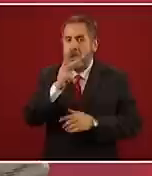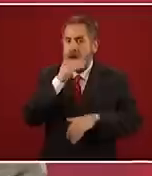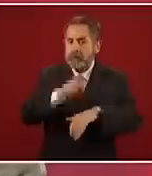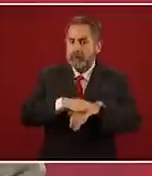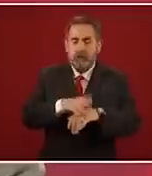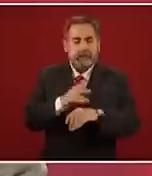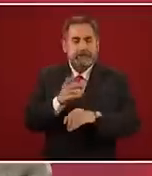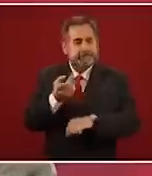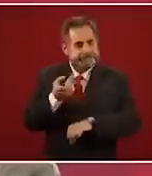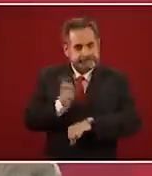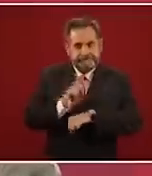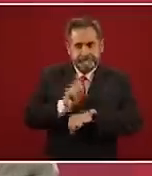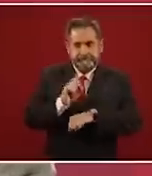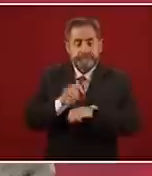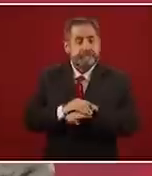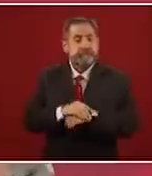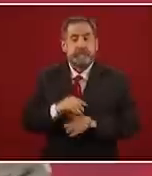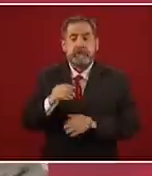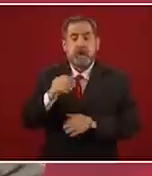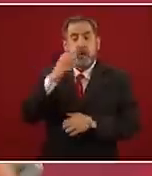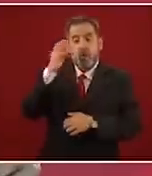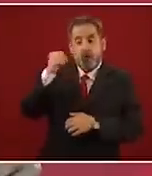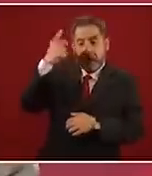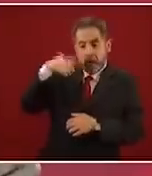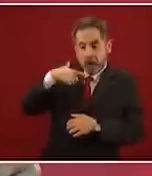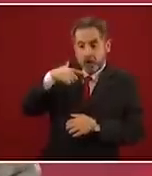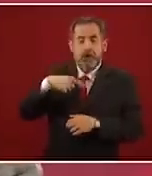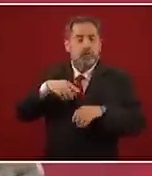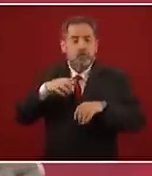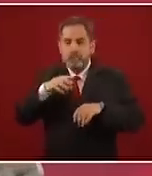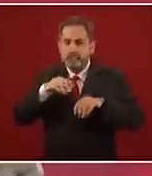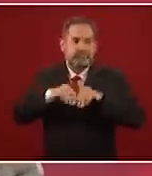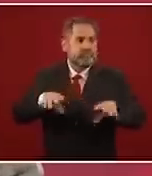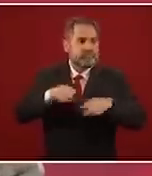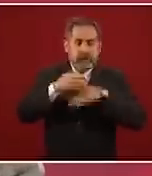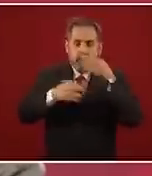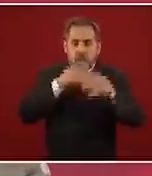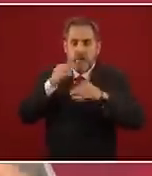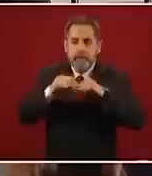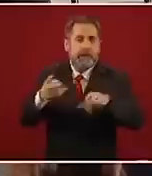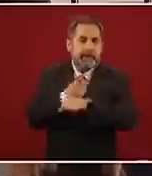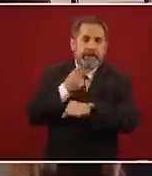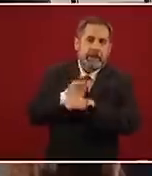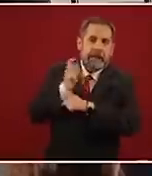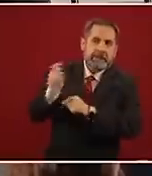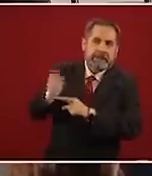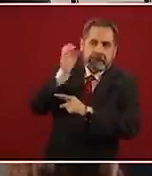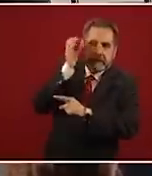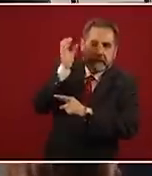que todos los días a las 21 horas publicamos el informe sobre lo que está ocurriendo. Ahora, ¿qué ha